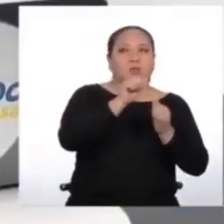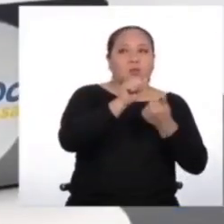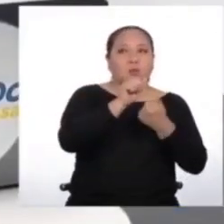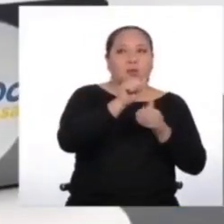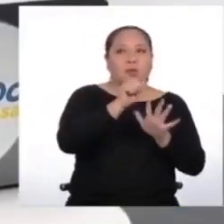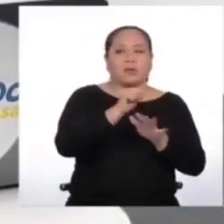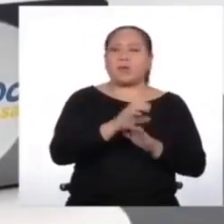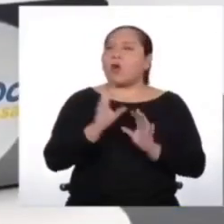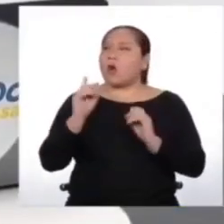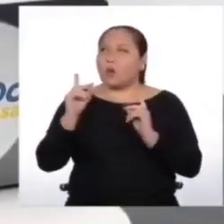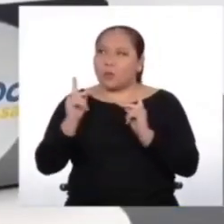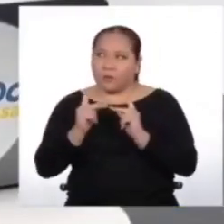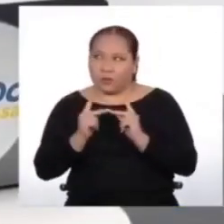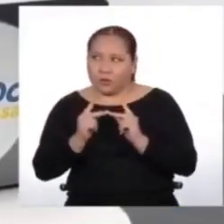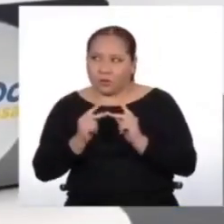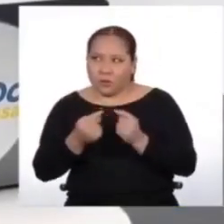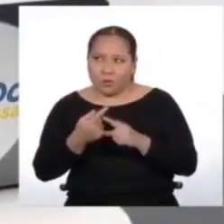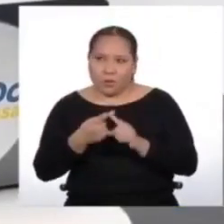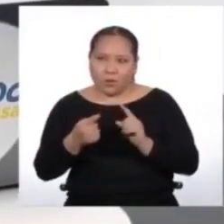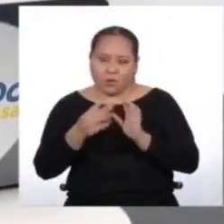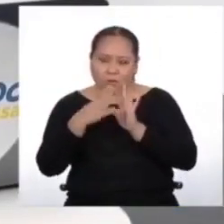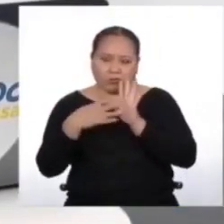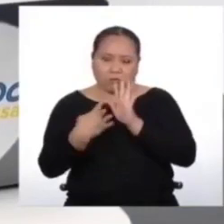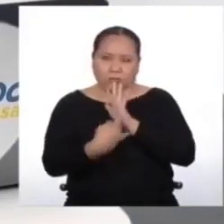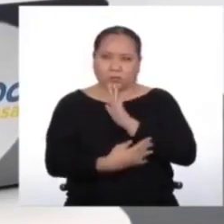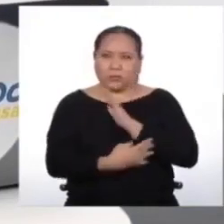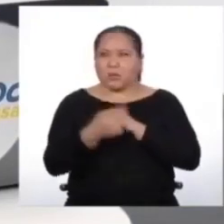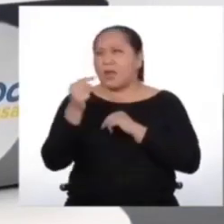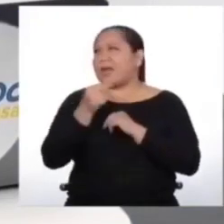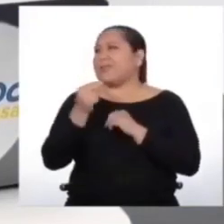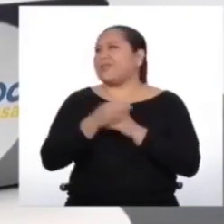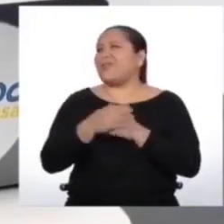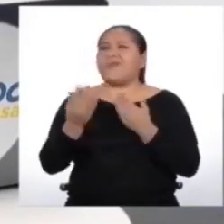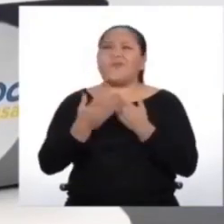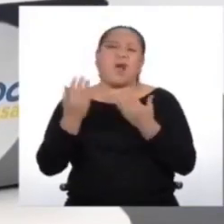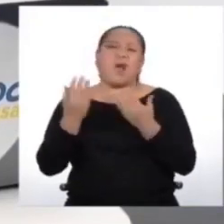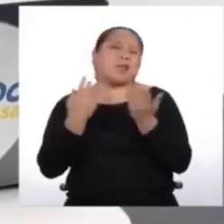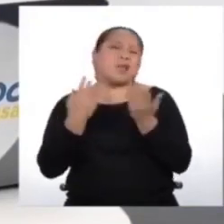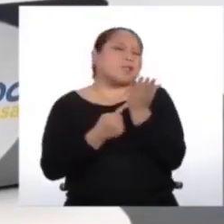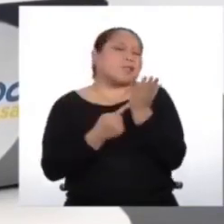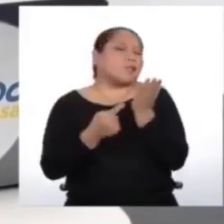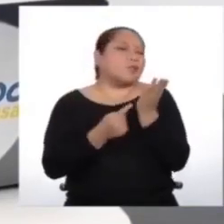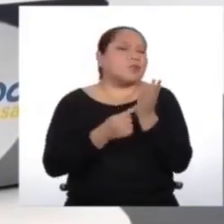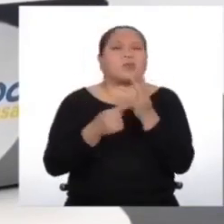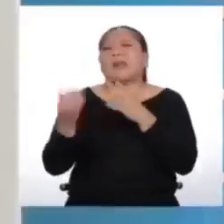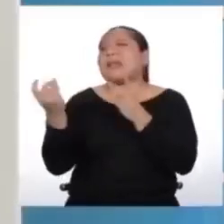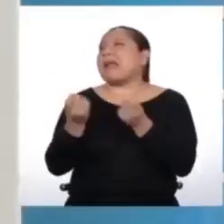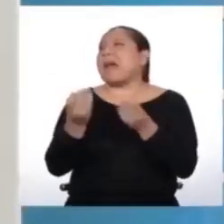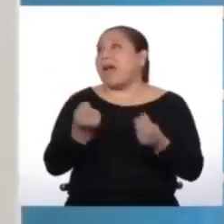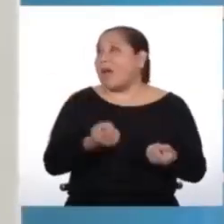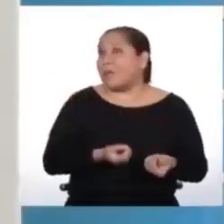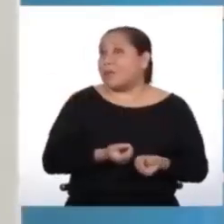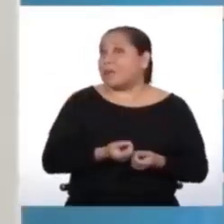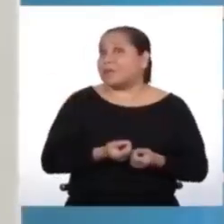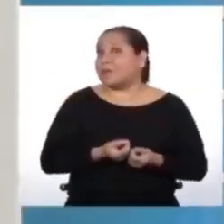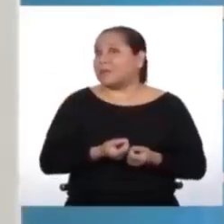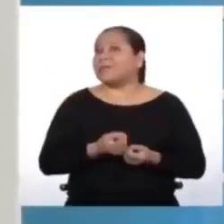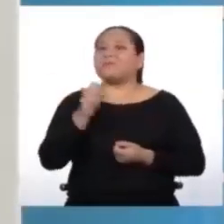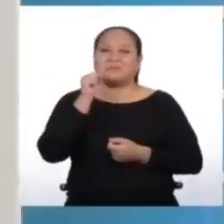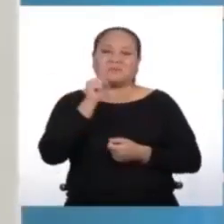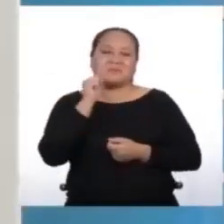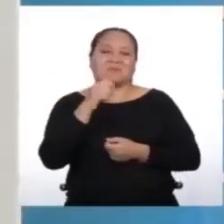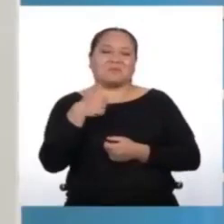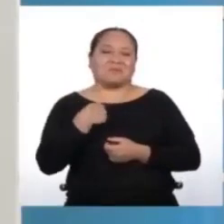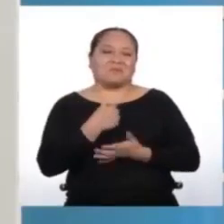Perfecto, pero ya que este mundo moderno, interconectado, globalizado y tecnológico nos pide velocidad... Justo llego a eso,